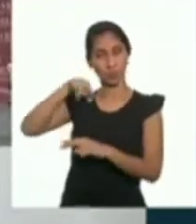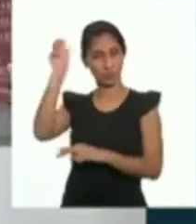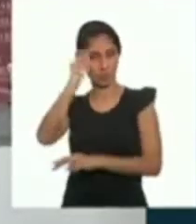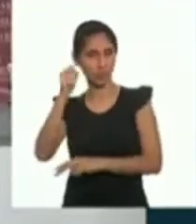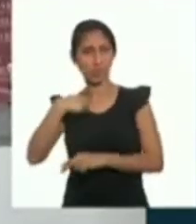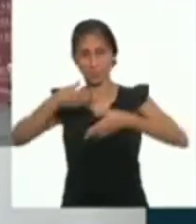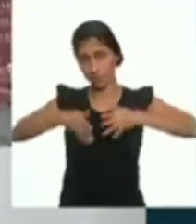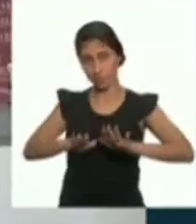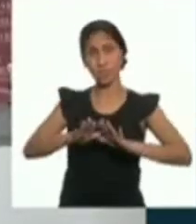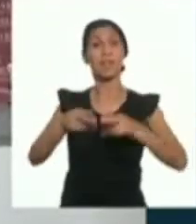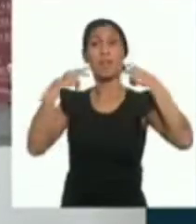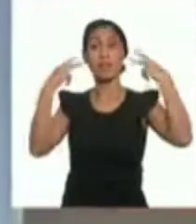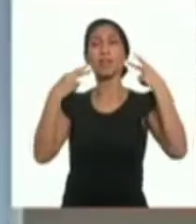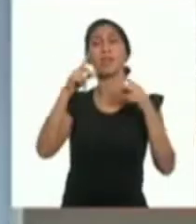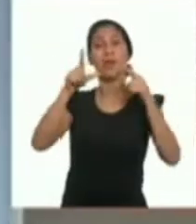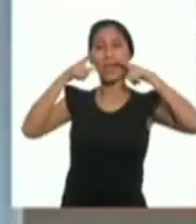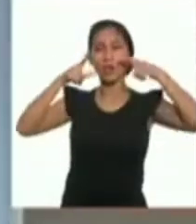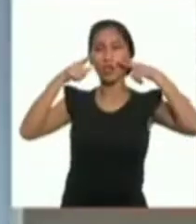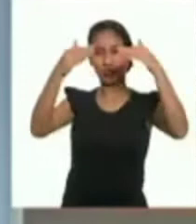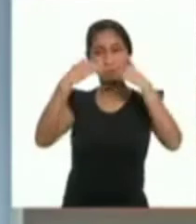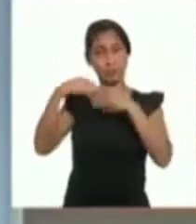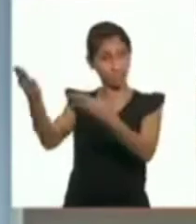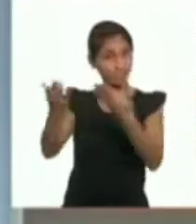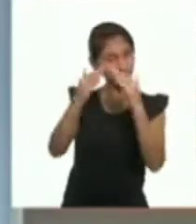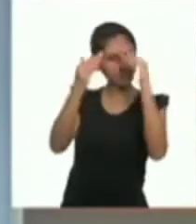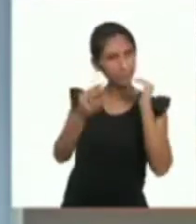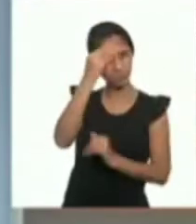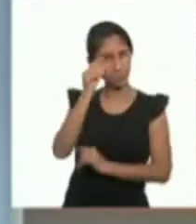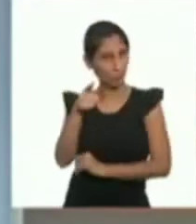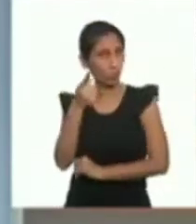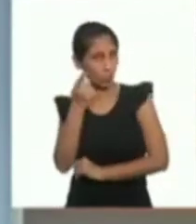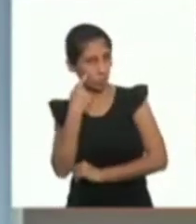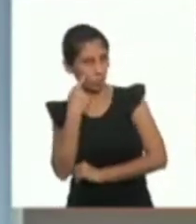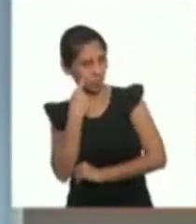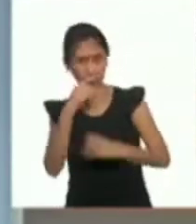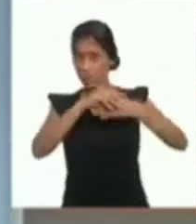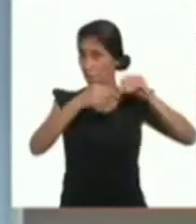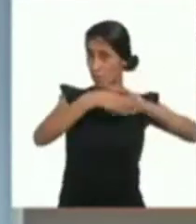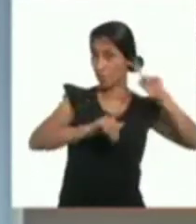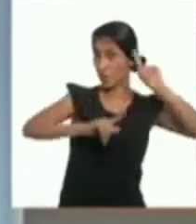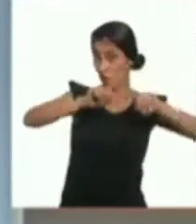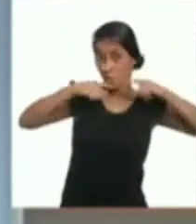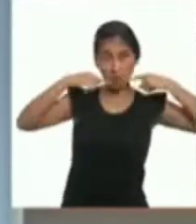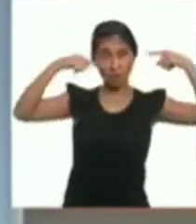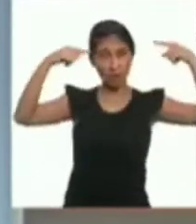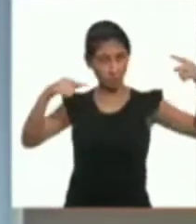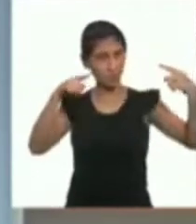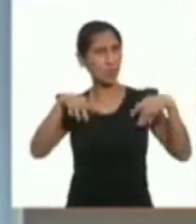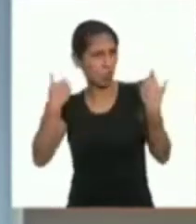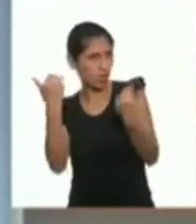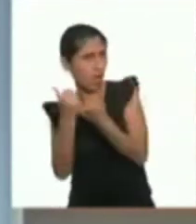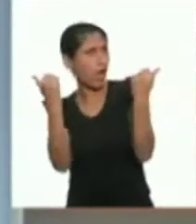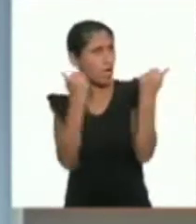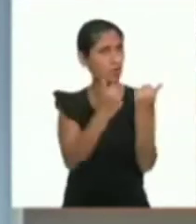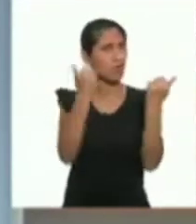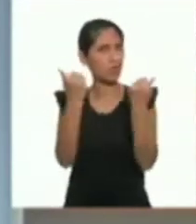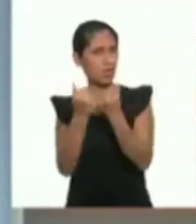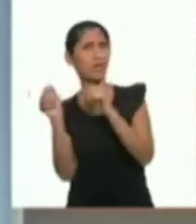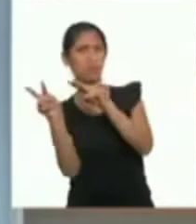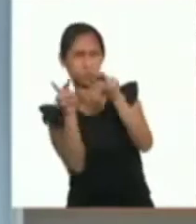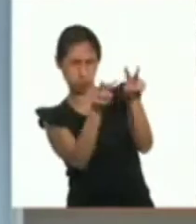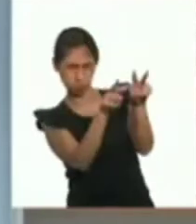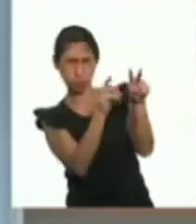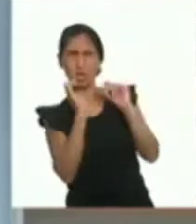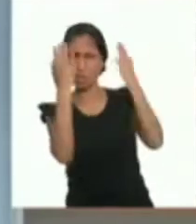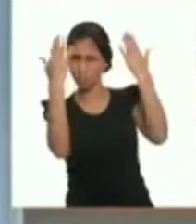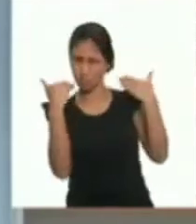Soy de Iquitos, Loreto. Hola, bienvenido a Aprendo en Casa. ¿Conoces el trabajo de alguna artista de tu región que contribuya a la